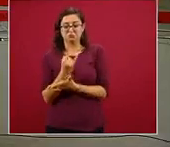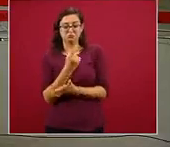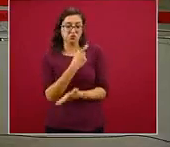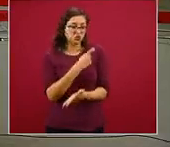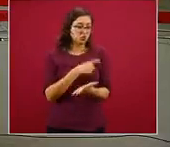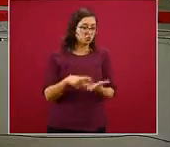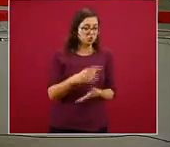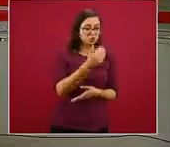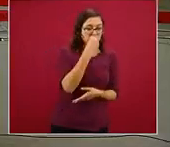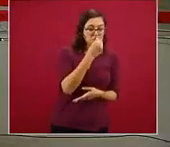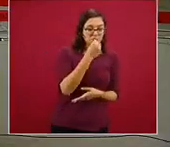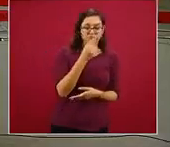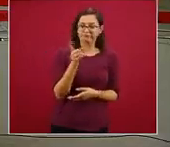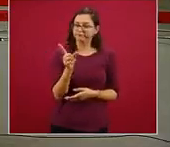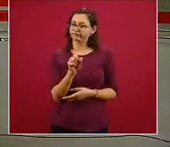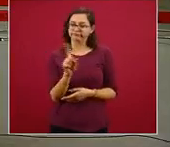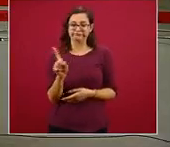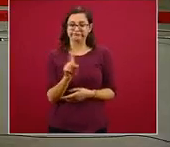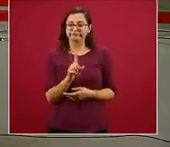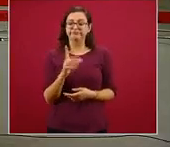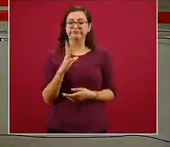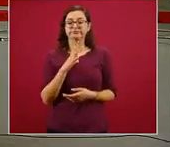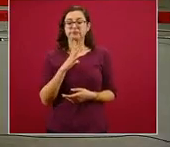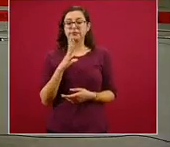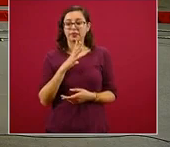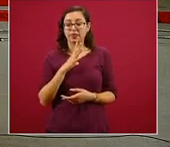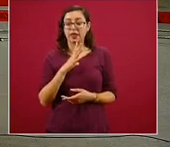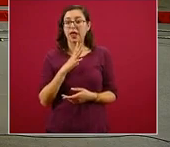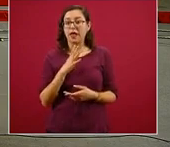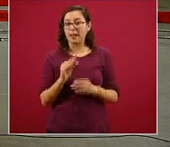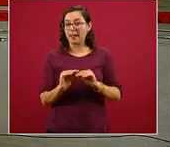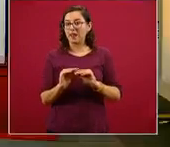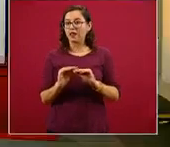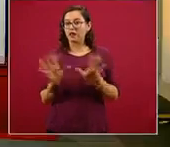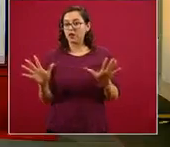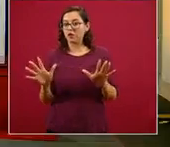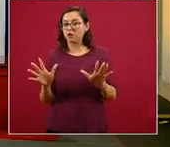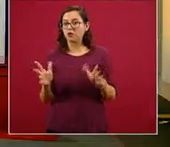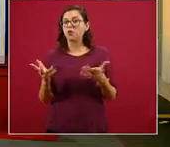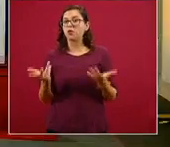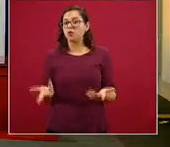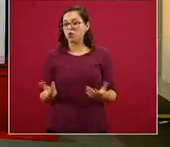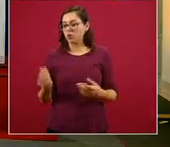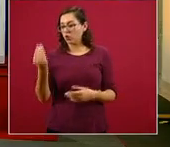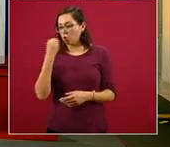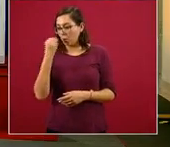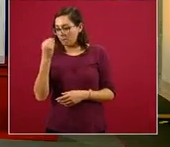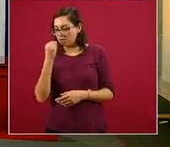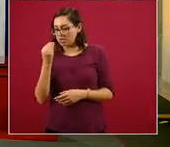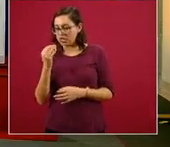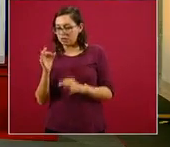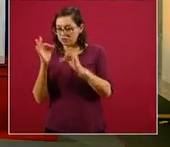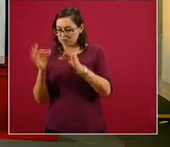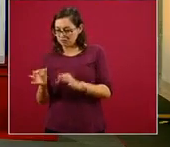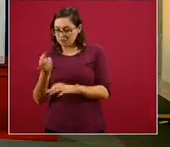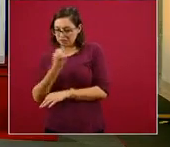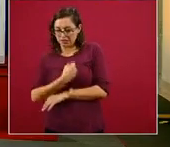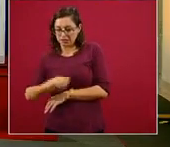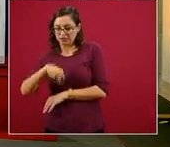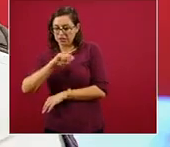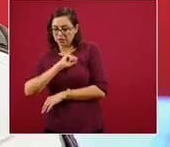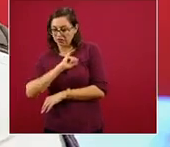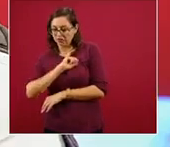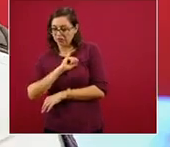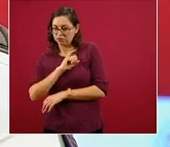producto, sino con el balance que hay del acceso y la disponibilidad entre alimentos sanos